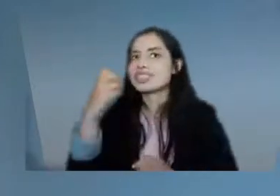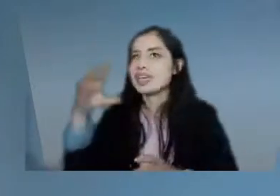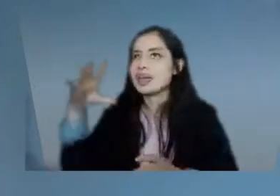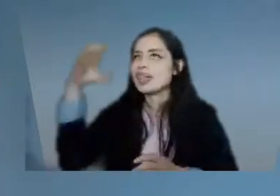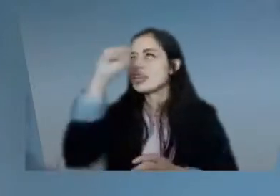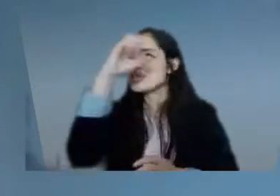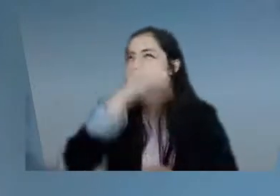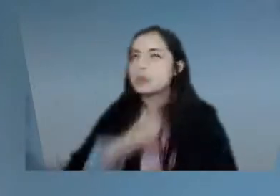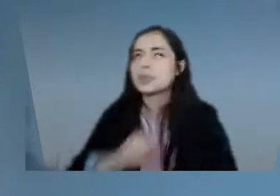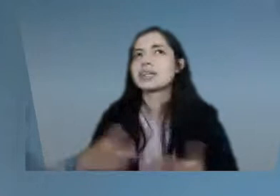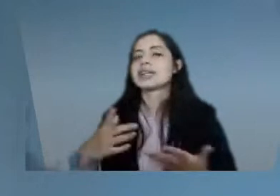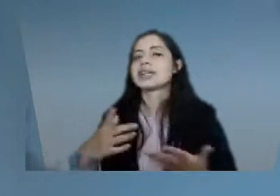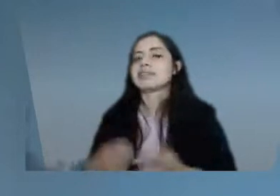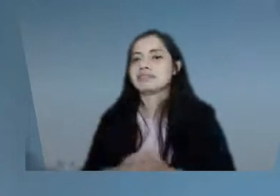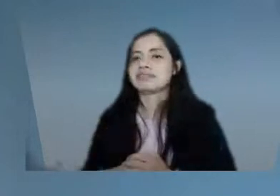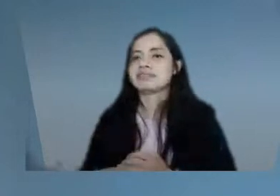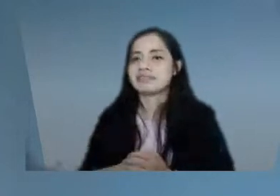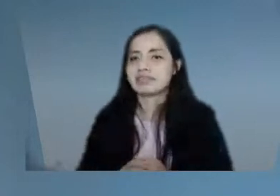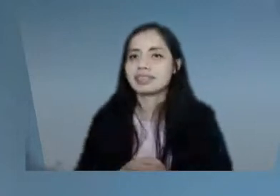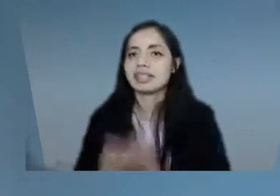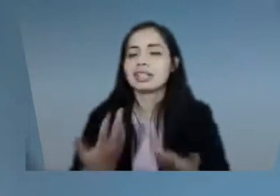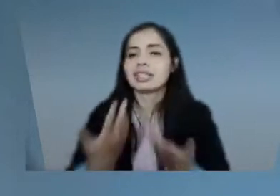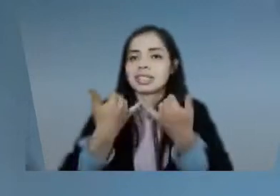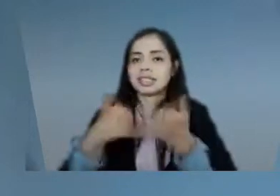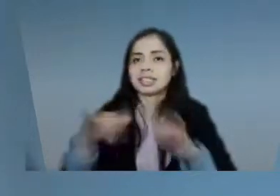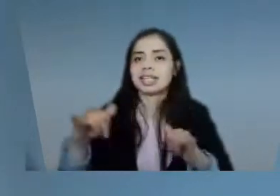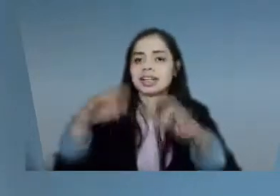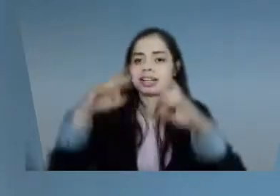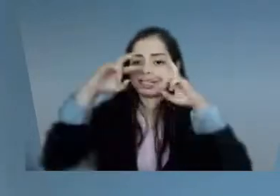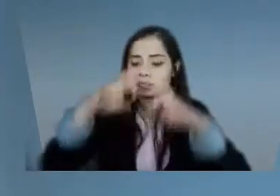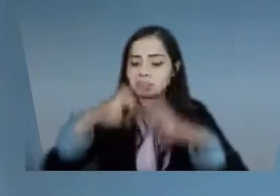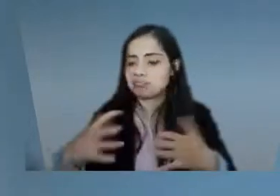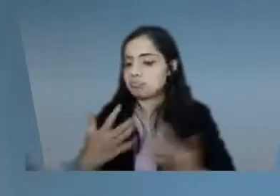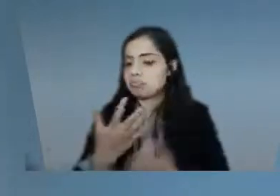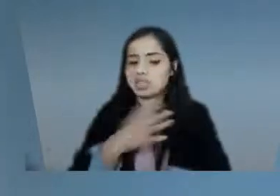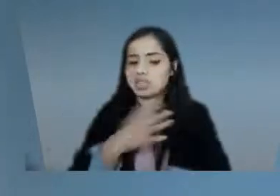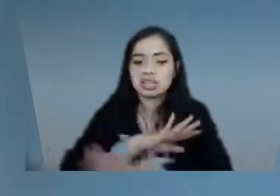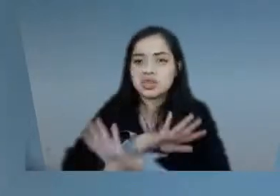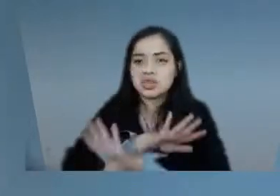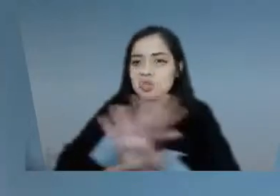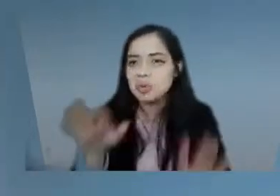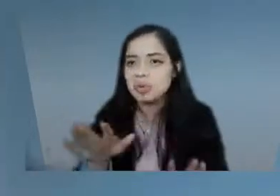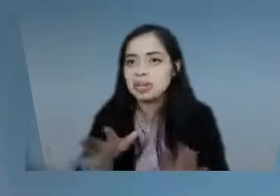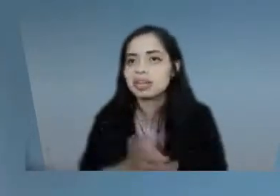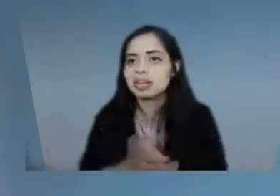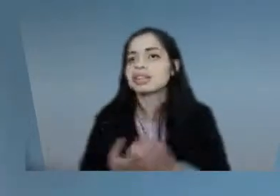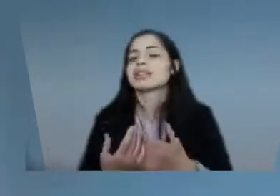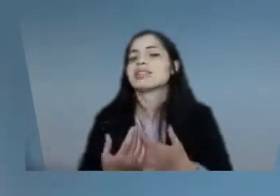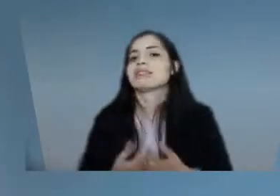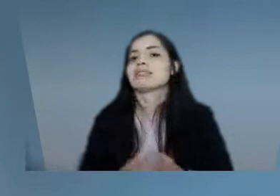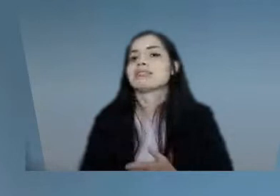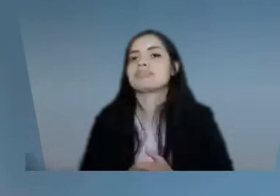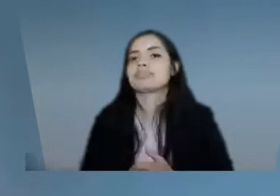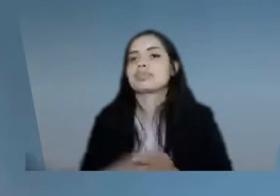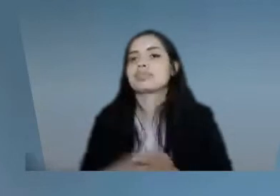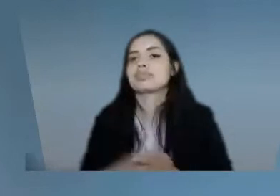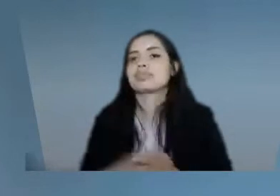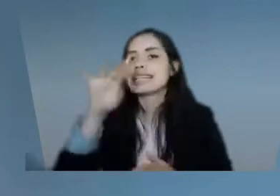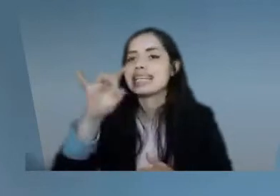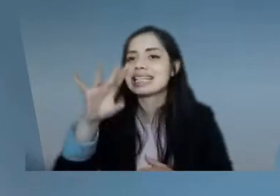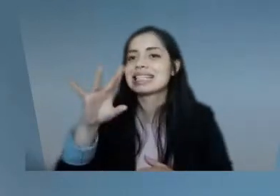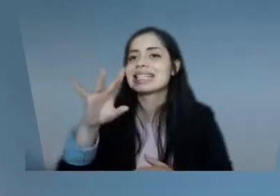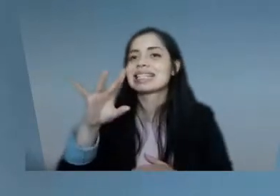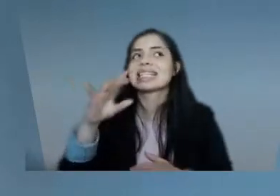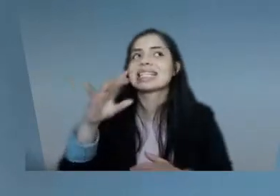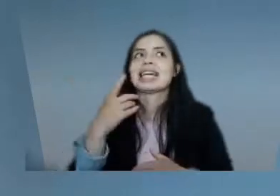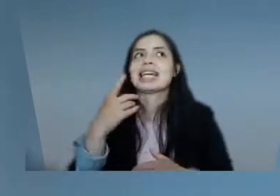ya terminamos la expedición, pero eso es como aproximadamente en 15 días, un mes máximo